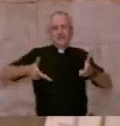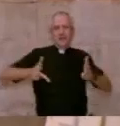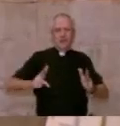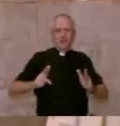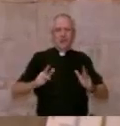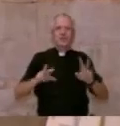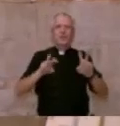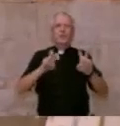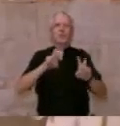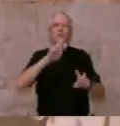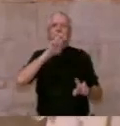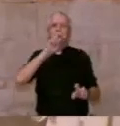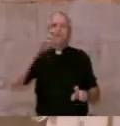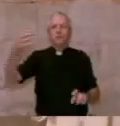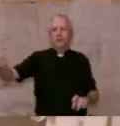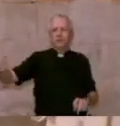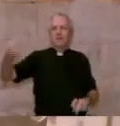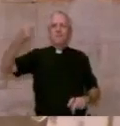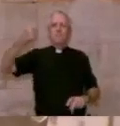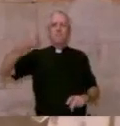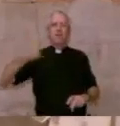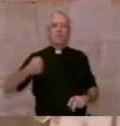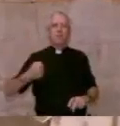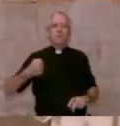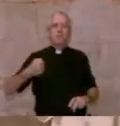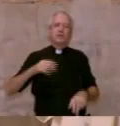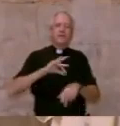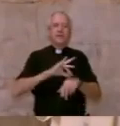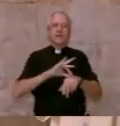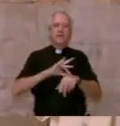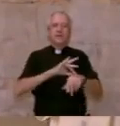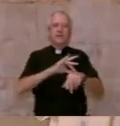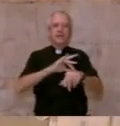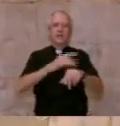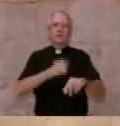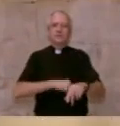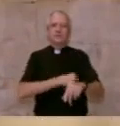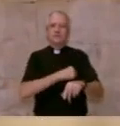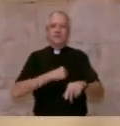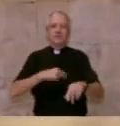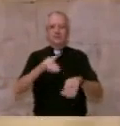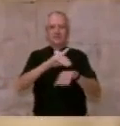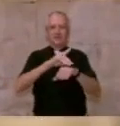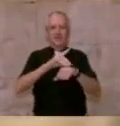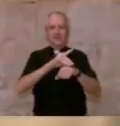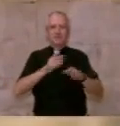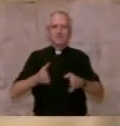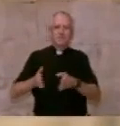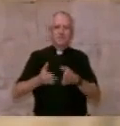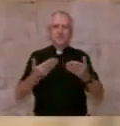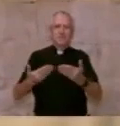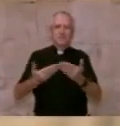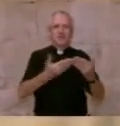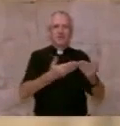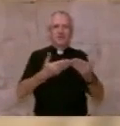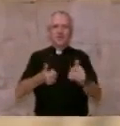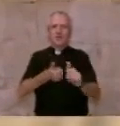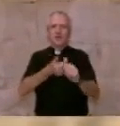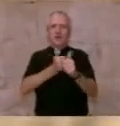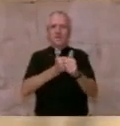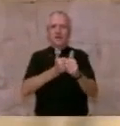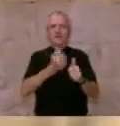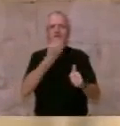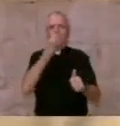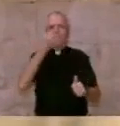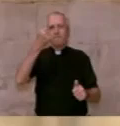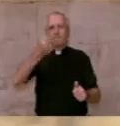el obispo Sergi recibe el báculo de pastor con el que guiará a los cristianos de la diócesis tortosina por los caminos del Evangelio a imagen del buen